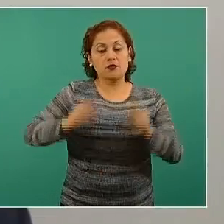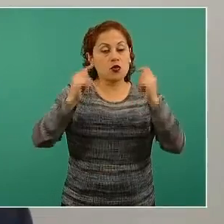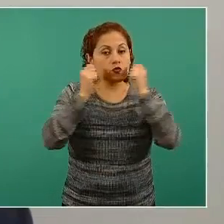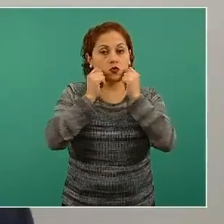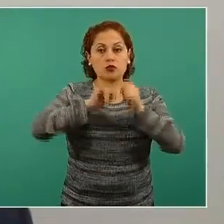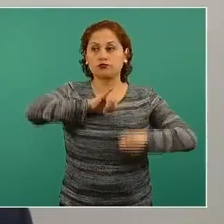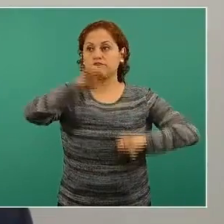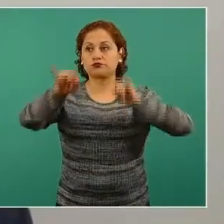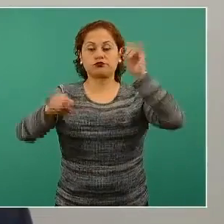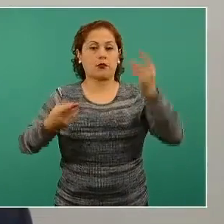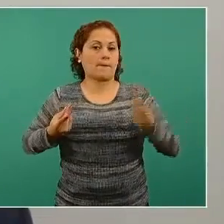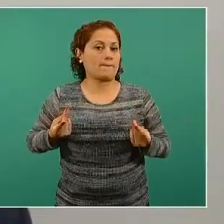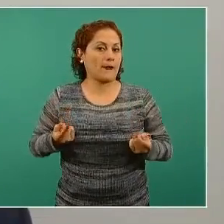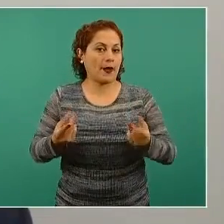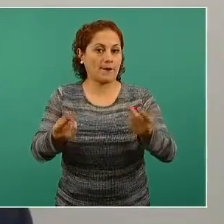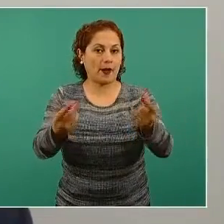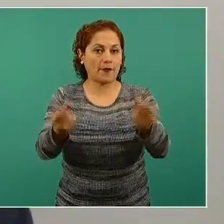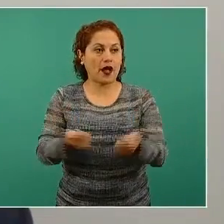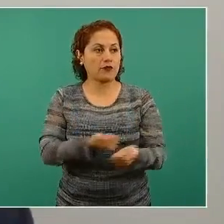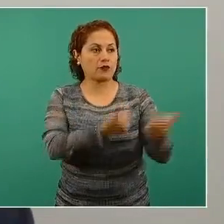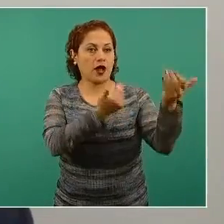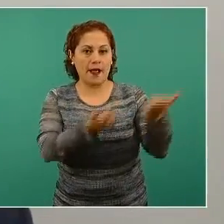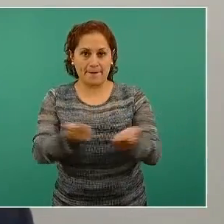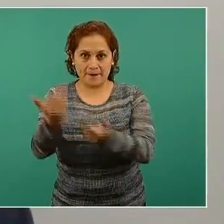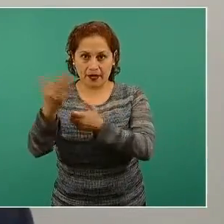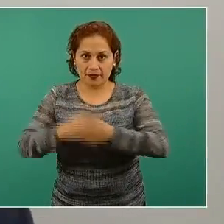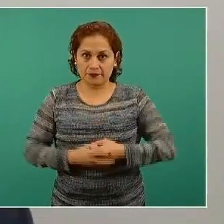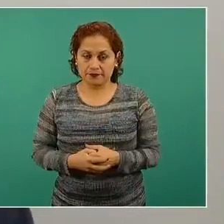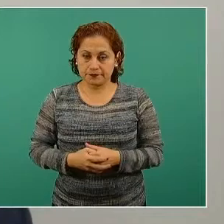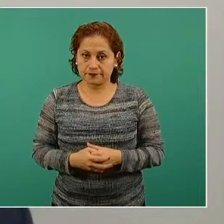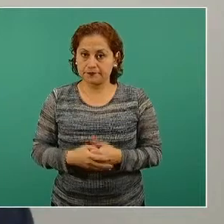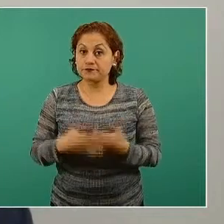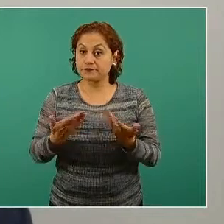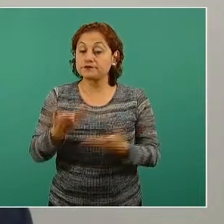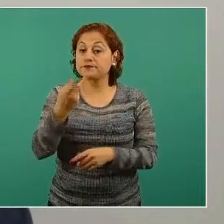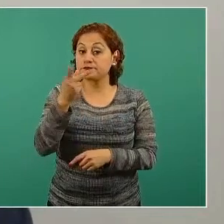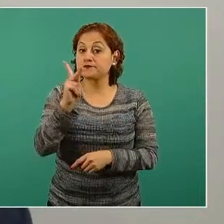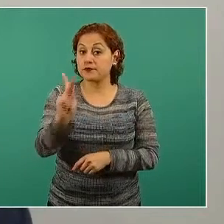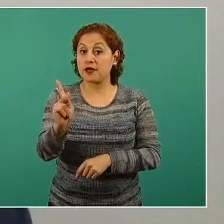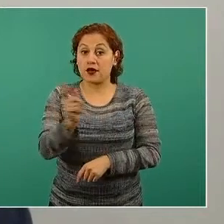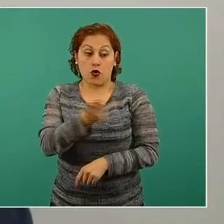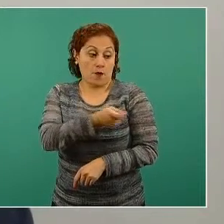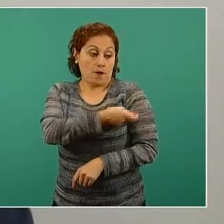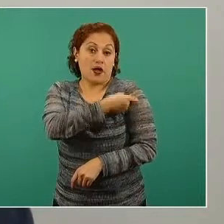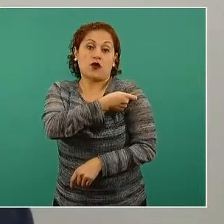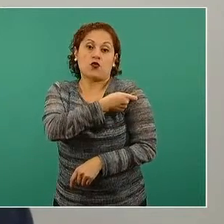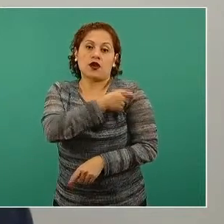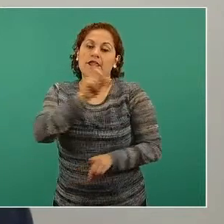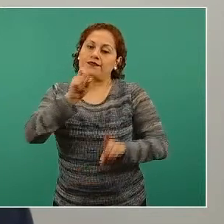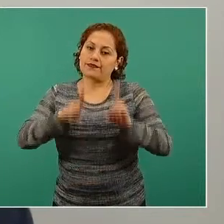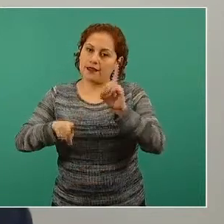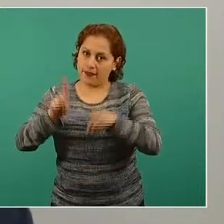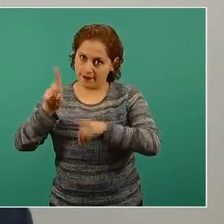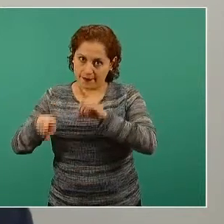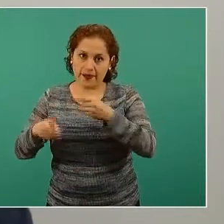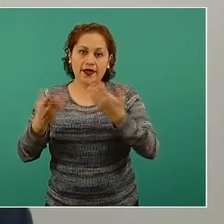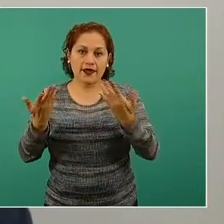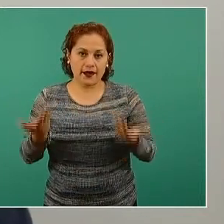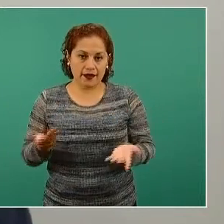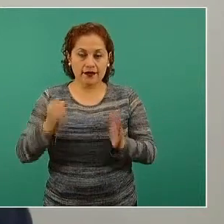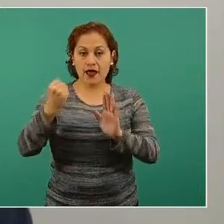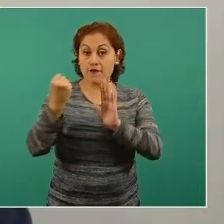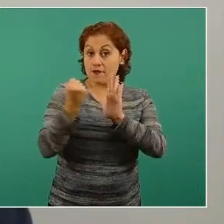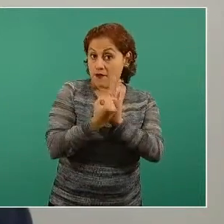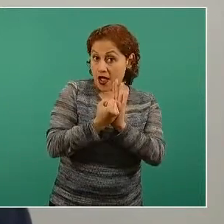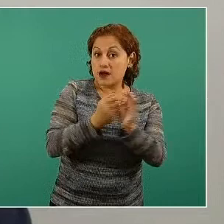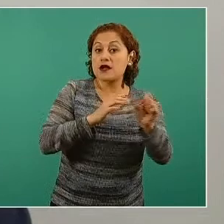estos se hayan encontrado. Pero sí, el tipo de vacuna es importante tenerlo presente, porque el tipo, la marca de